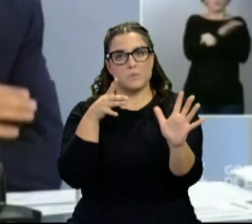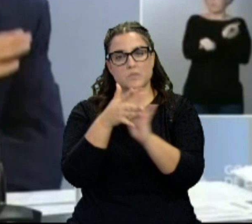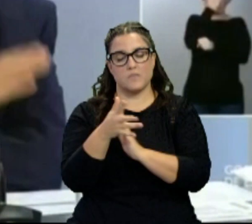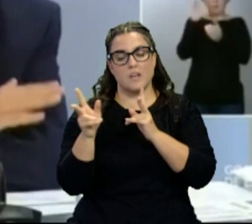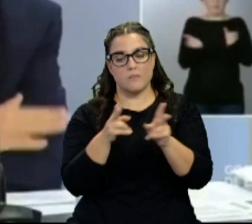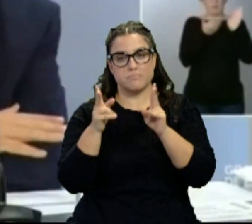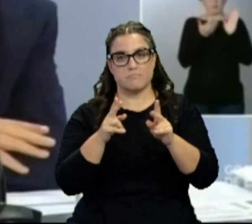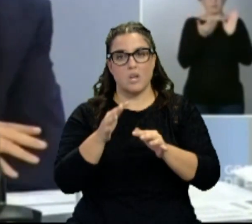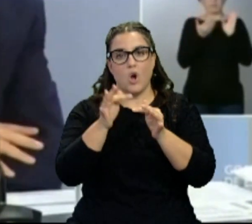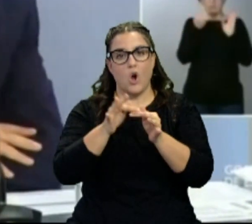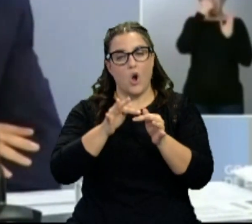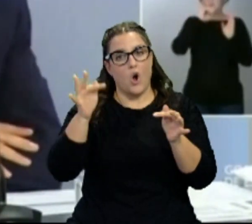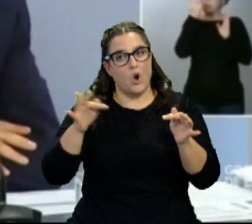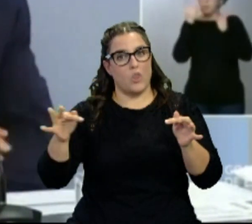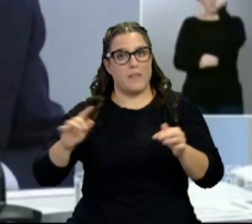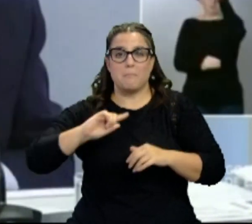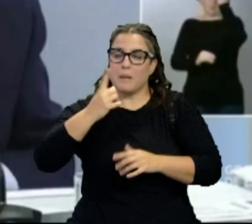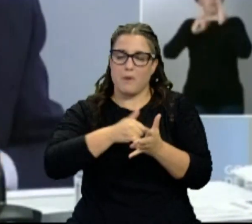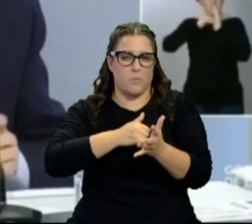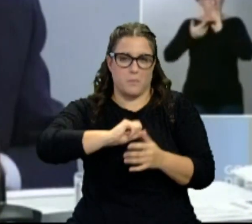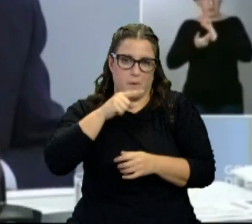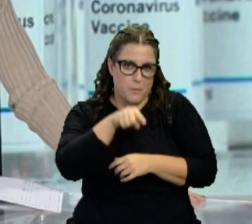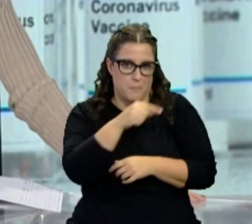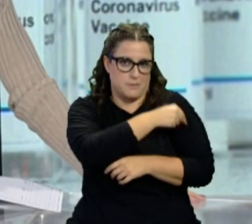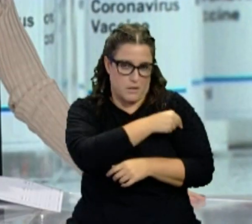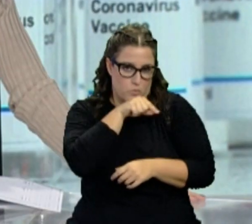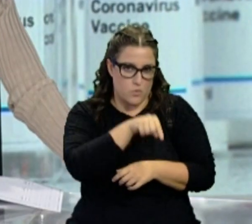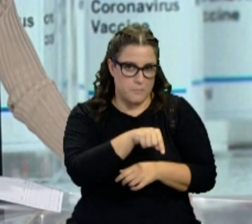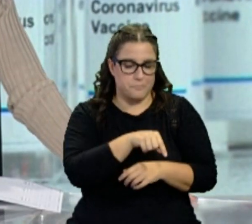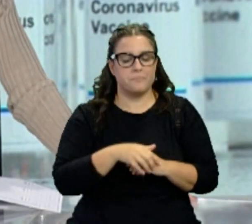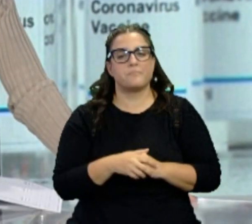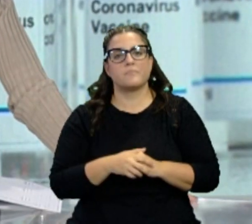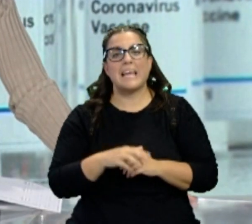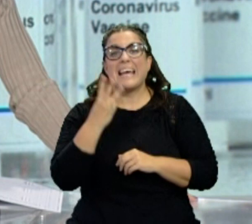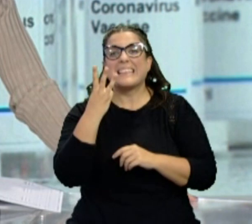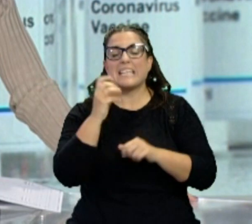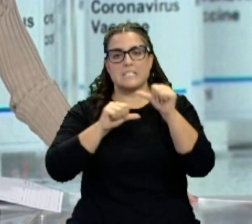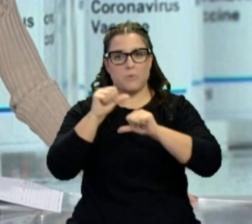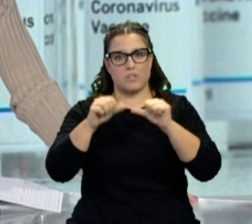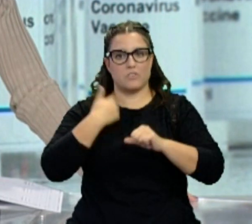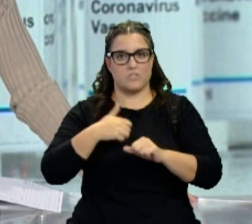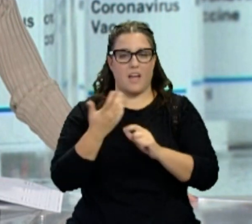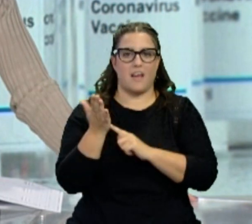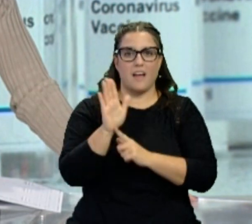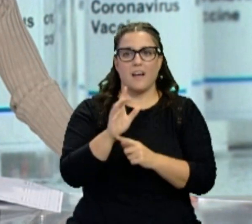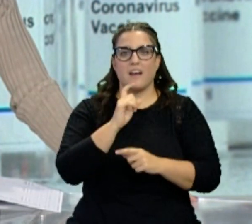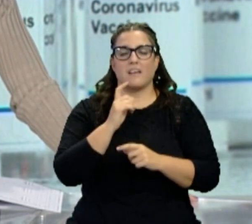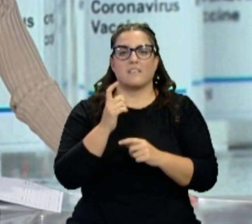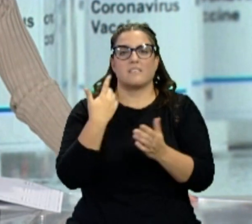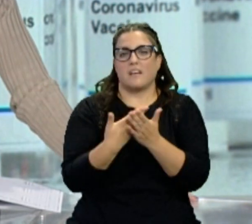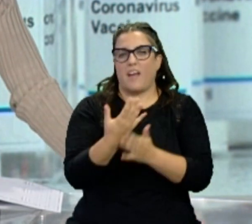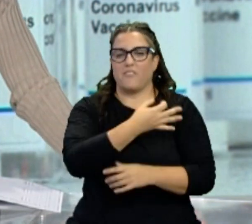orden, primero siempre los más vulnerables. Bueno, y 3 laboratorios han anunciado ya resultados de efectividad para sus